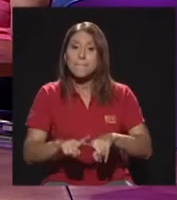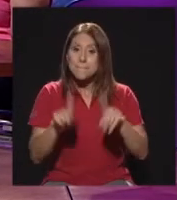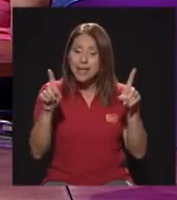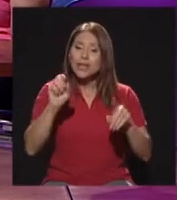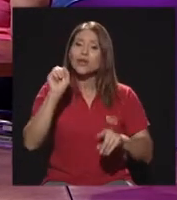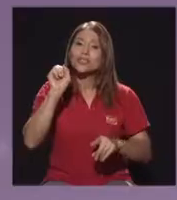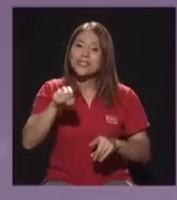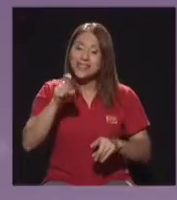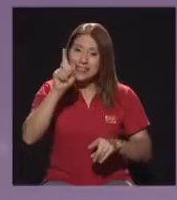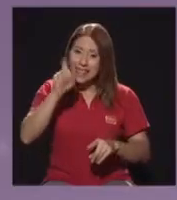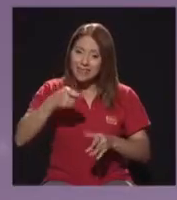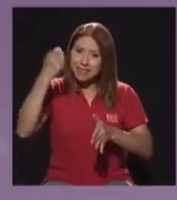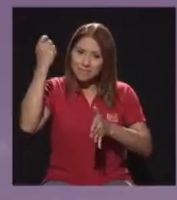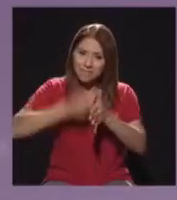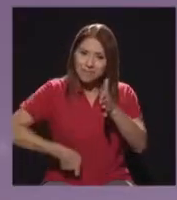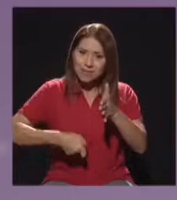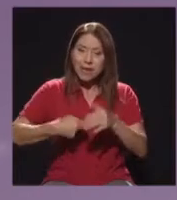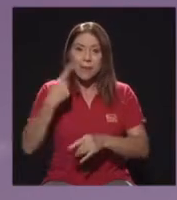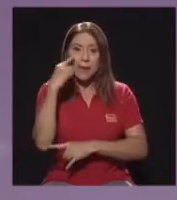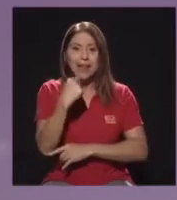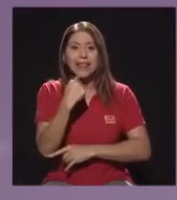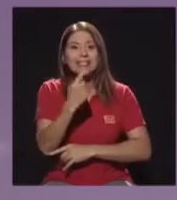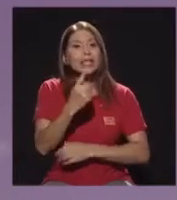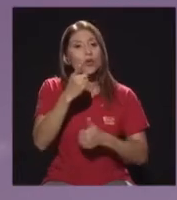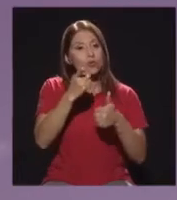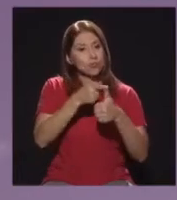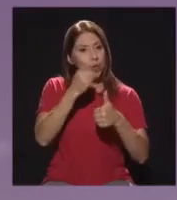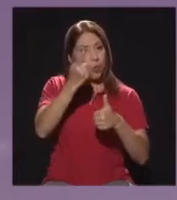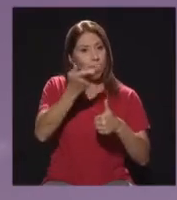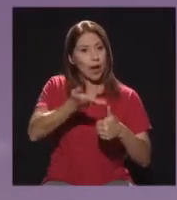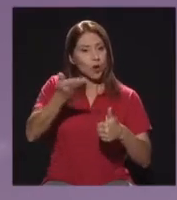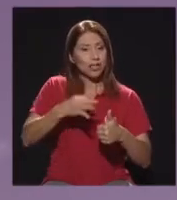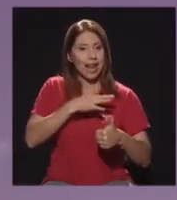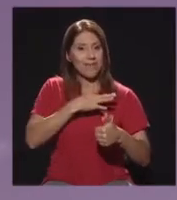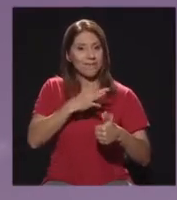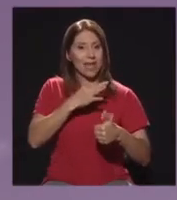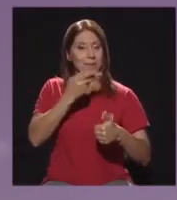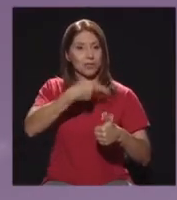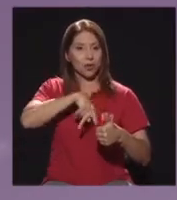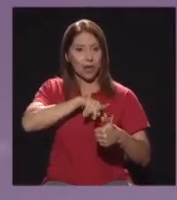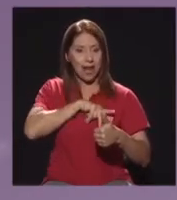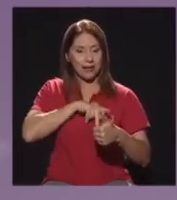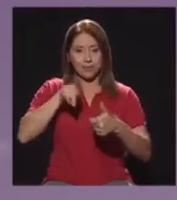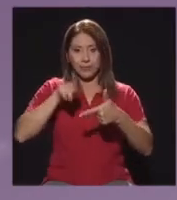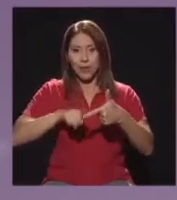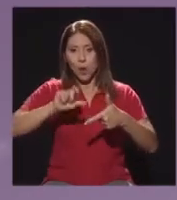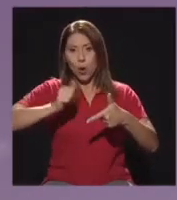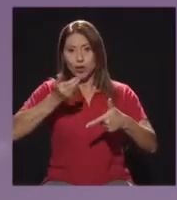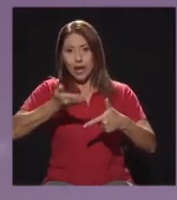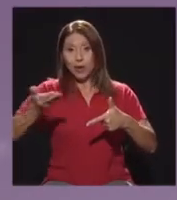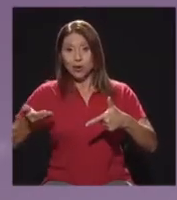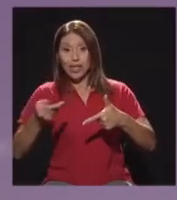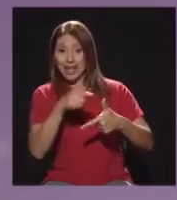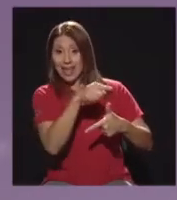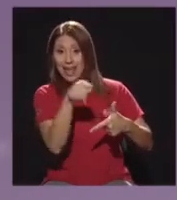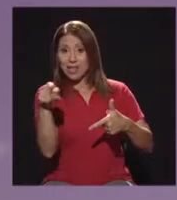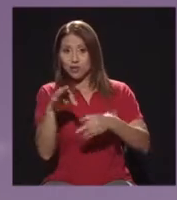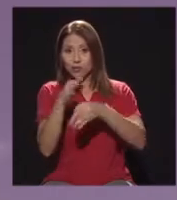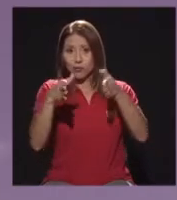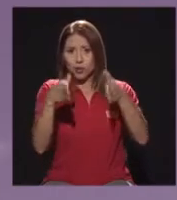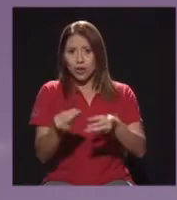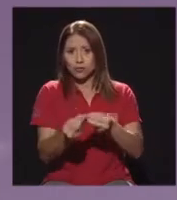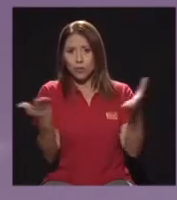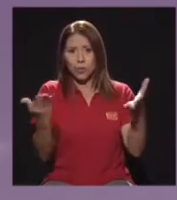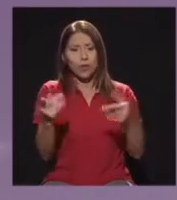tajante para decir que una cosa es la fe personal y otra cosa es que ellos son funcionarios públicos y no